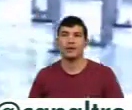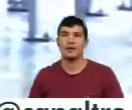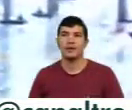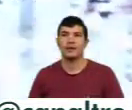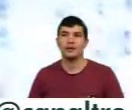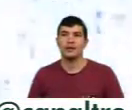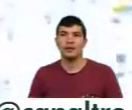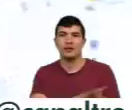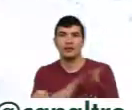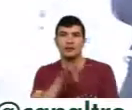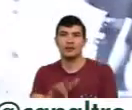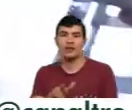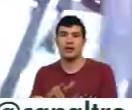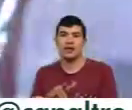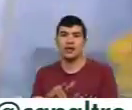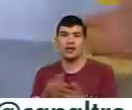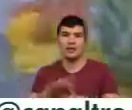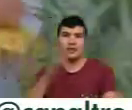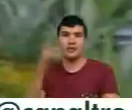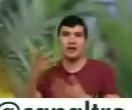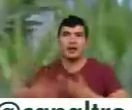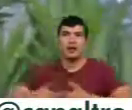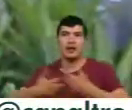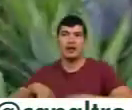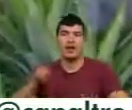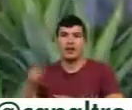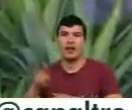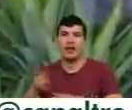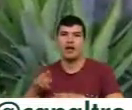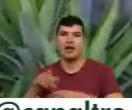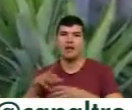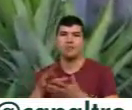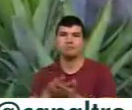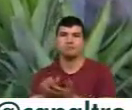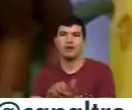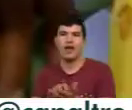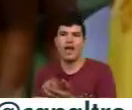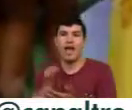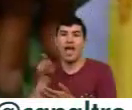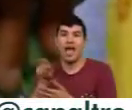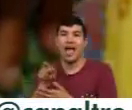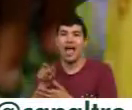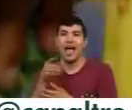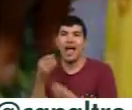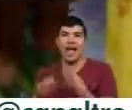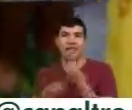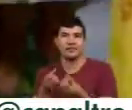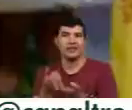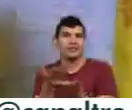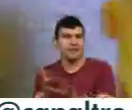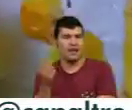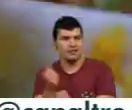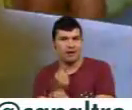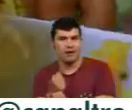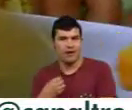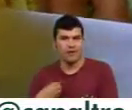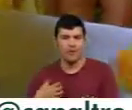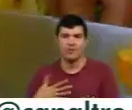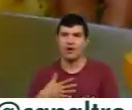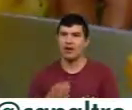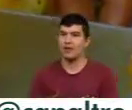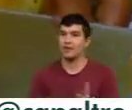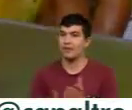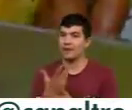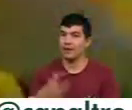Llega temprano a la empresa de producción de pulpas de frutas Azoprodelicias, donde dan trabajo y oportunidad de tener una